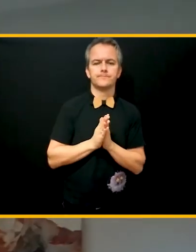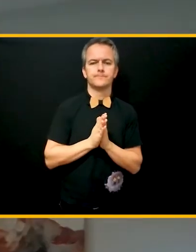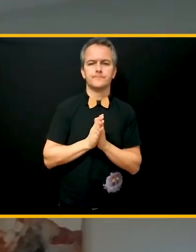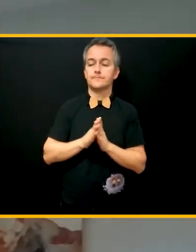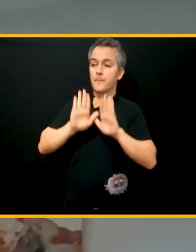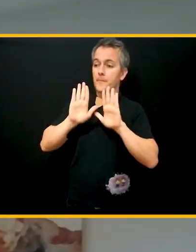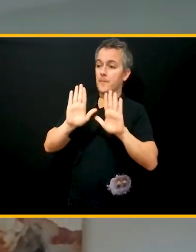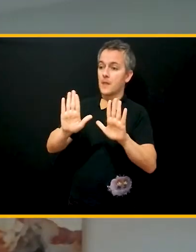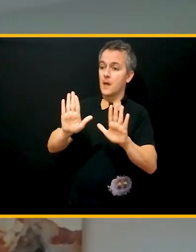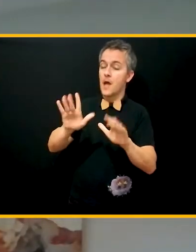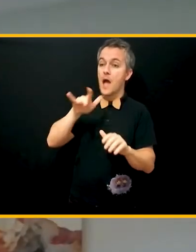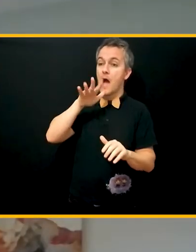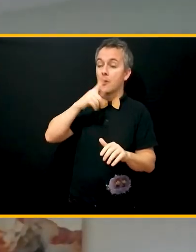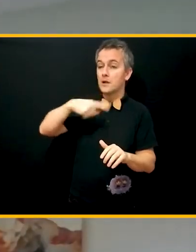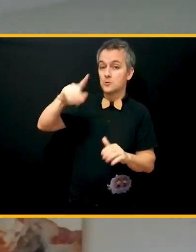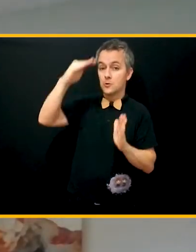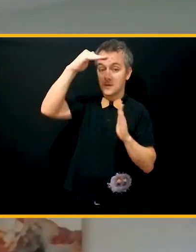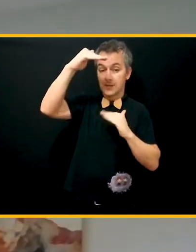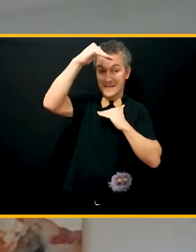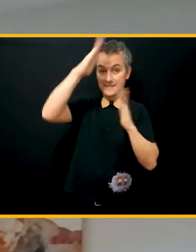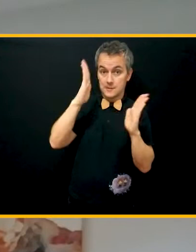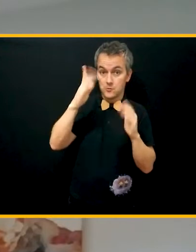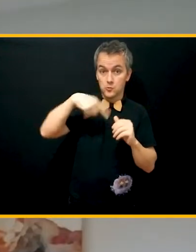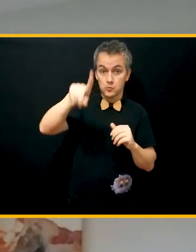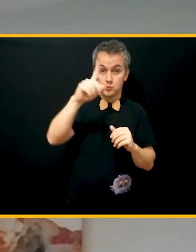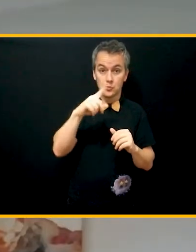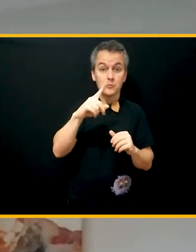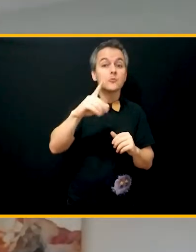Stop right now and listen to me.